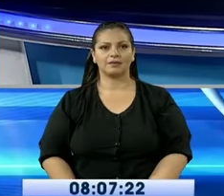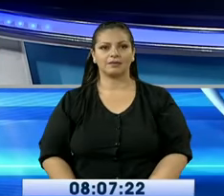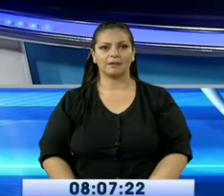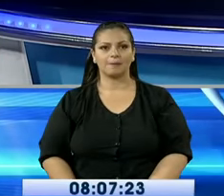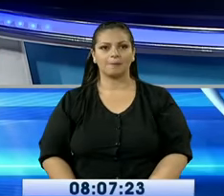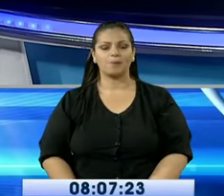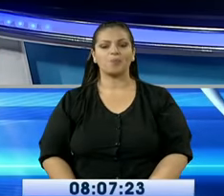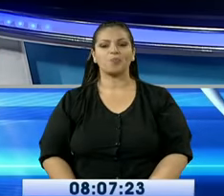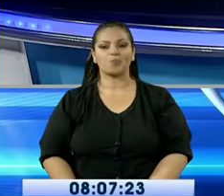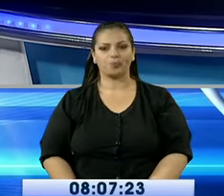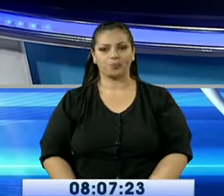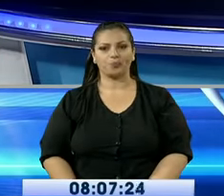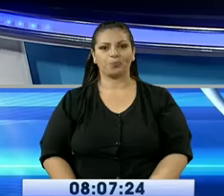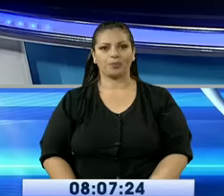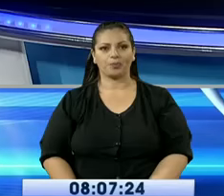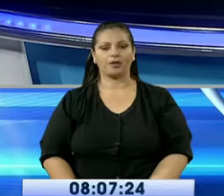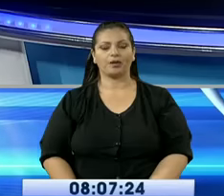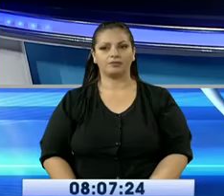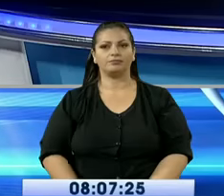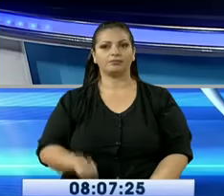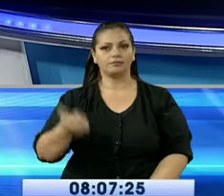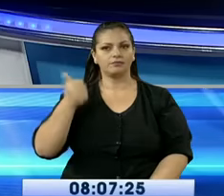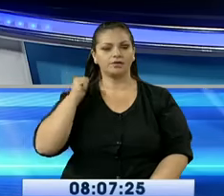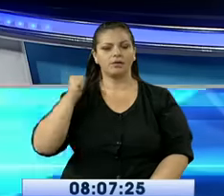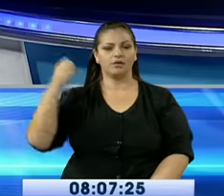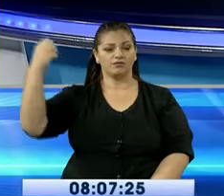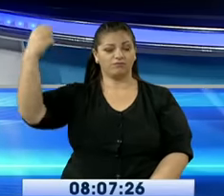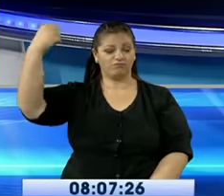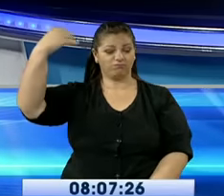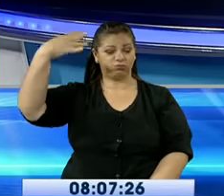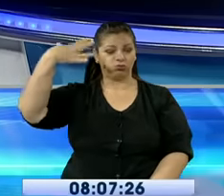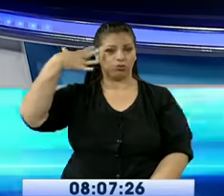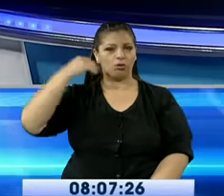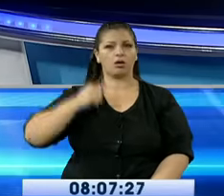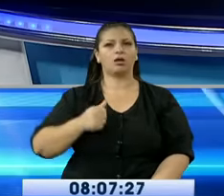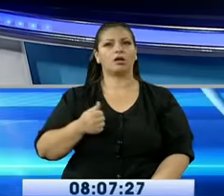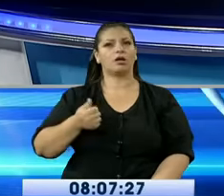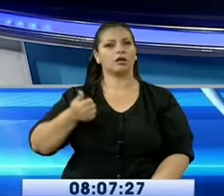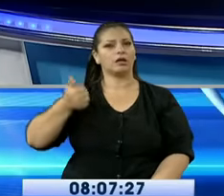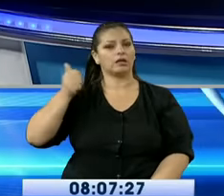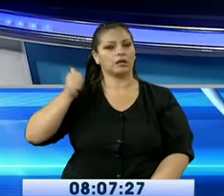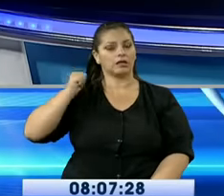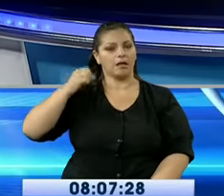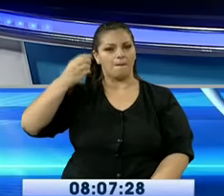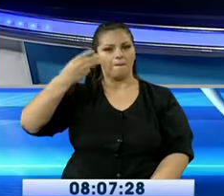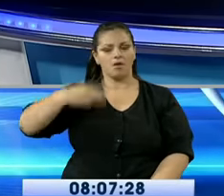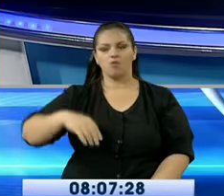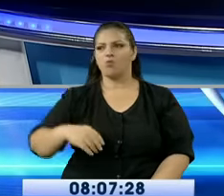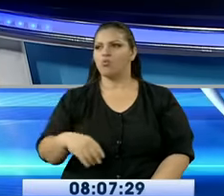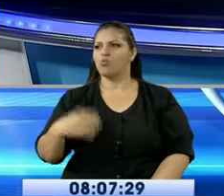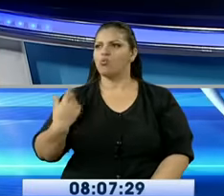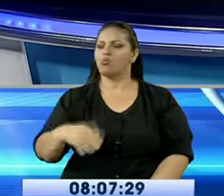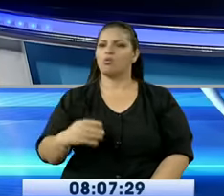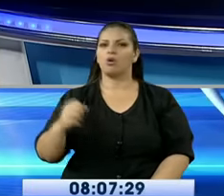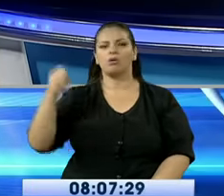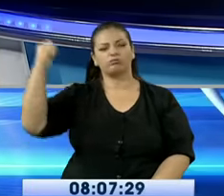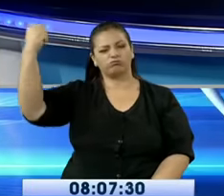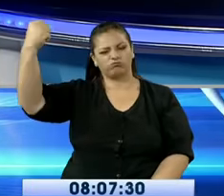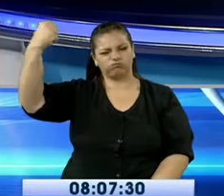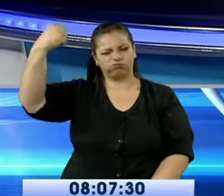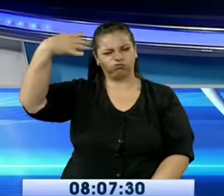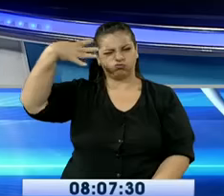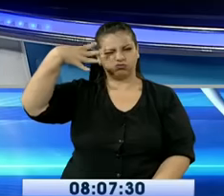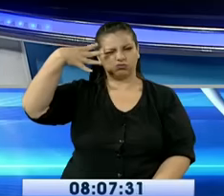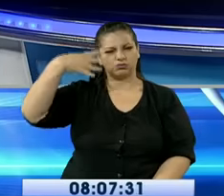Con 34 y al alza. Antes de ayer. Y para arriba. Y antes de ayer también estaba por con 30, sí. El miércoles, ¿no? Poderoso. Por 34 y algo